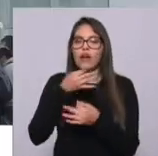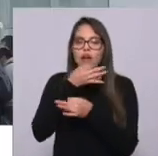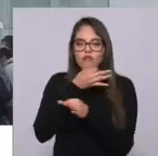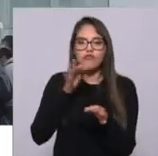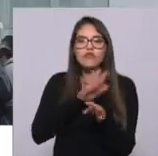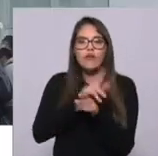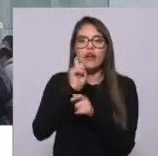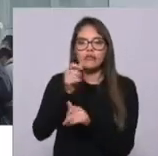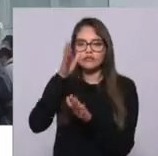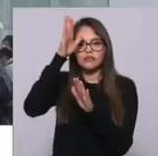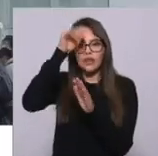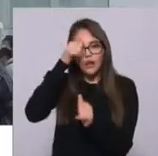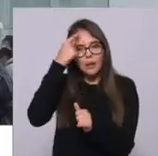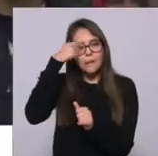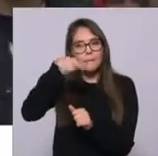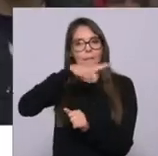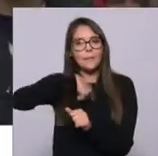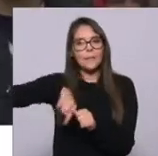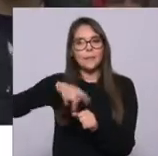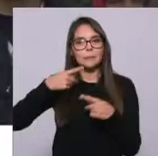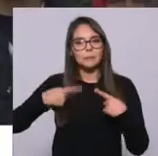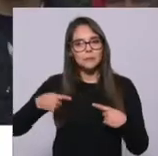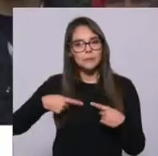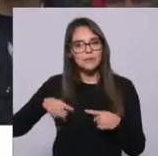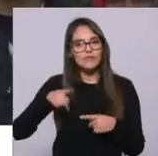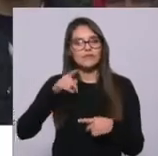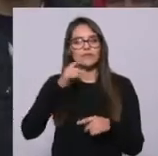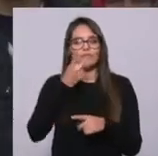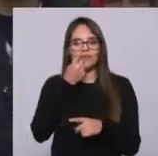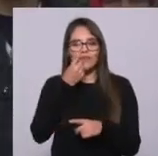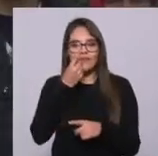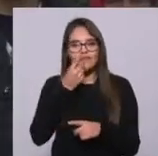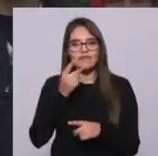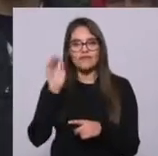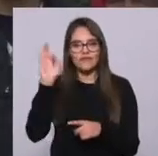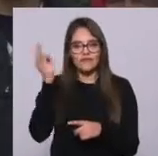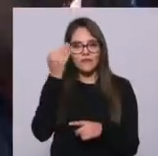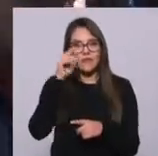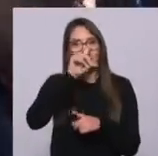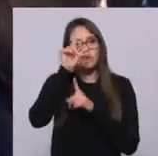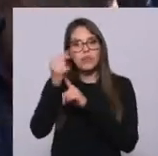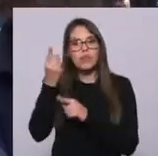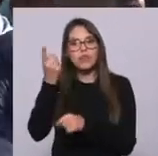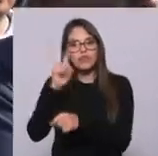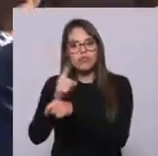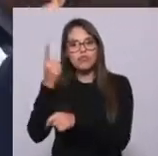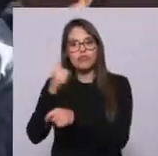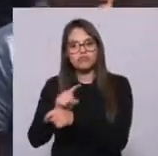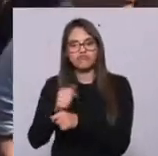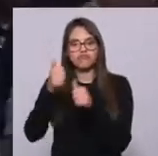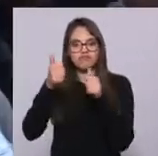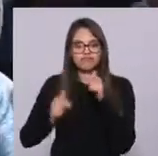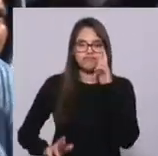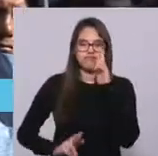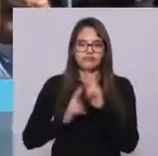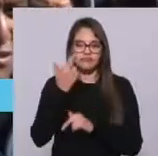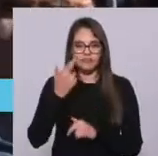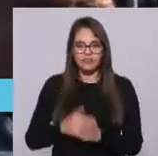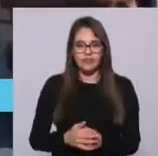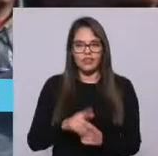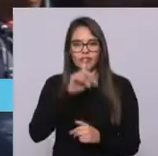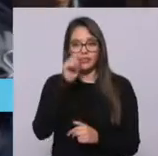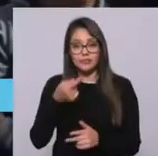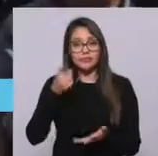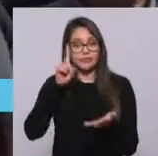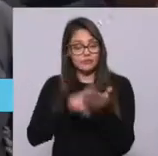con integrantes de la Policía Federal tras varios días de paro y manifestaciones. El documento integra 13 puntos, entre los